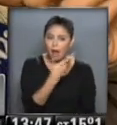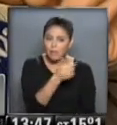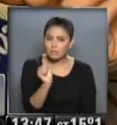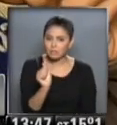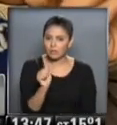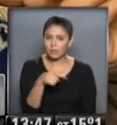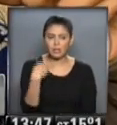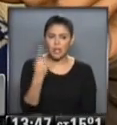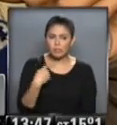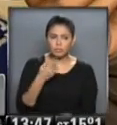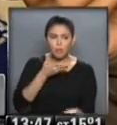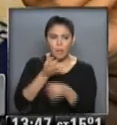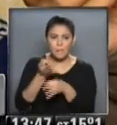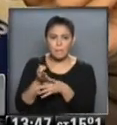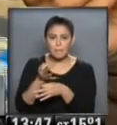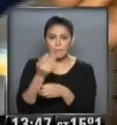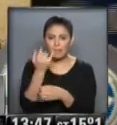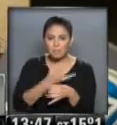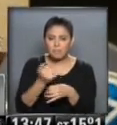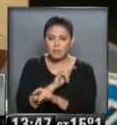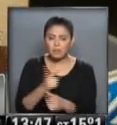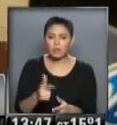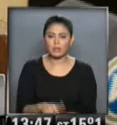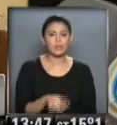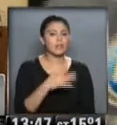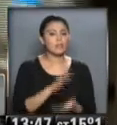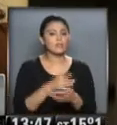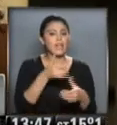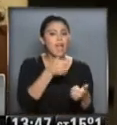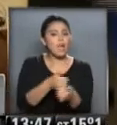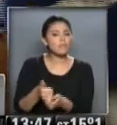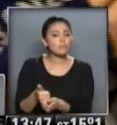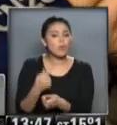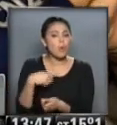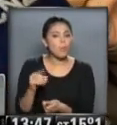nos dan explicación de todo esto estamos desesperados en este tipo de abusos sexuales